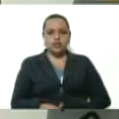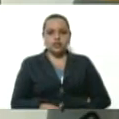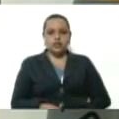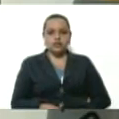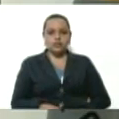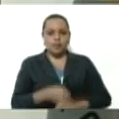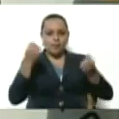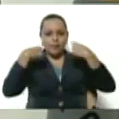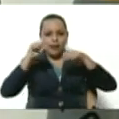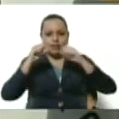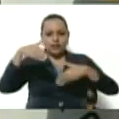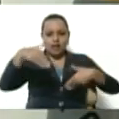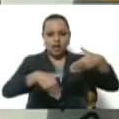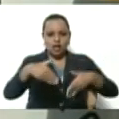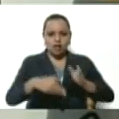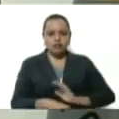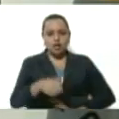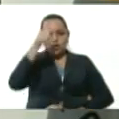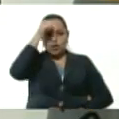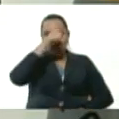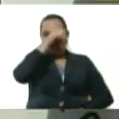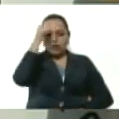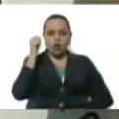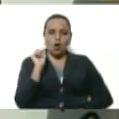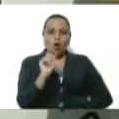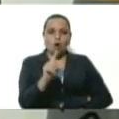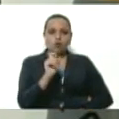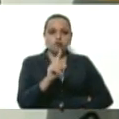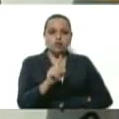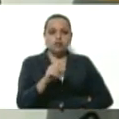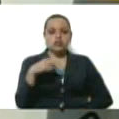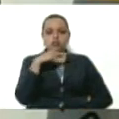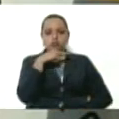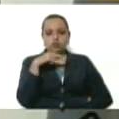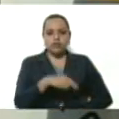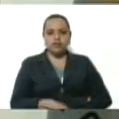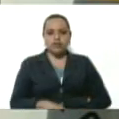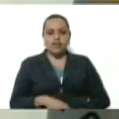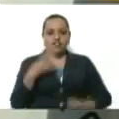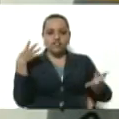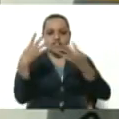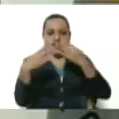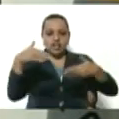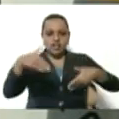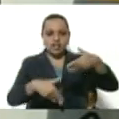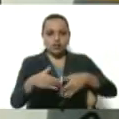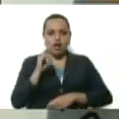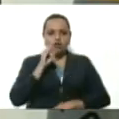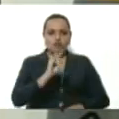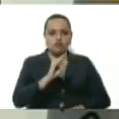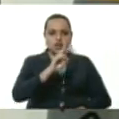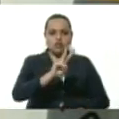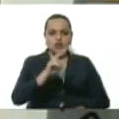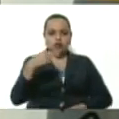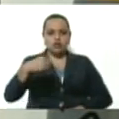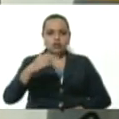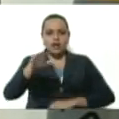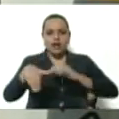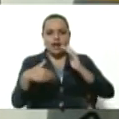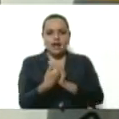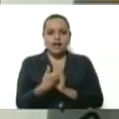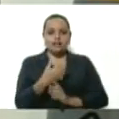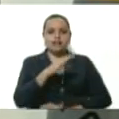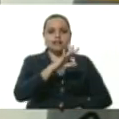el domingo 11 de octubre. Feria electoral el lunes 2 de noviembre al lunes